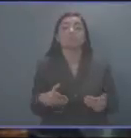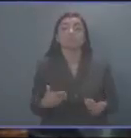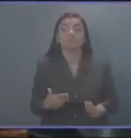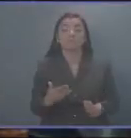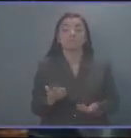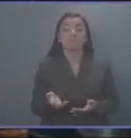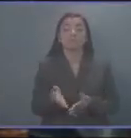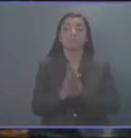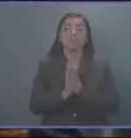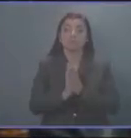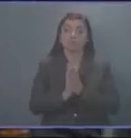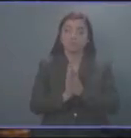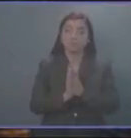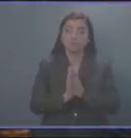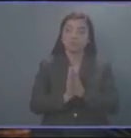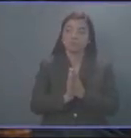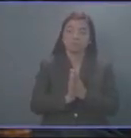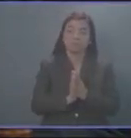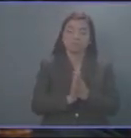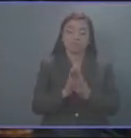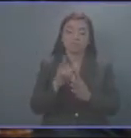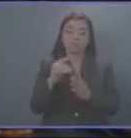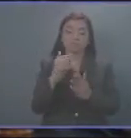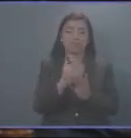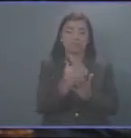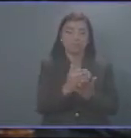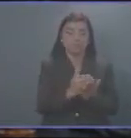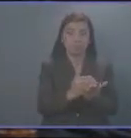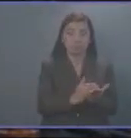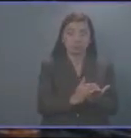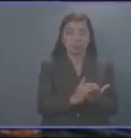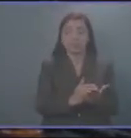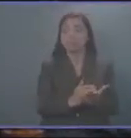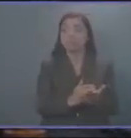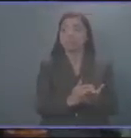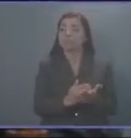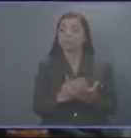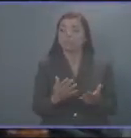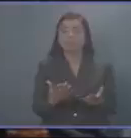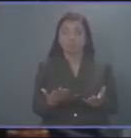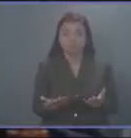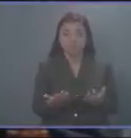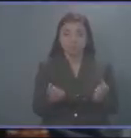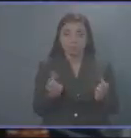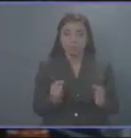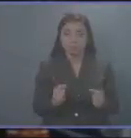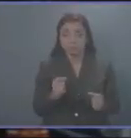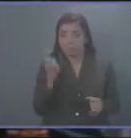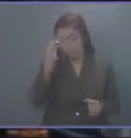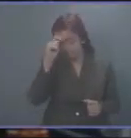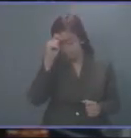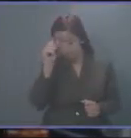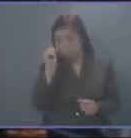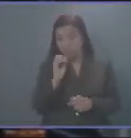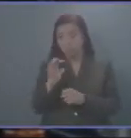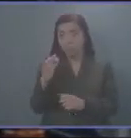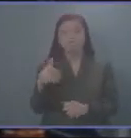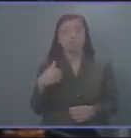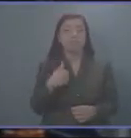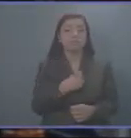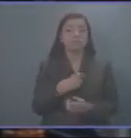solicitar una modificación de agenda en el sentido que se recomiende al ministerio de